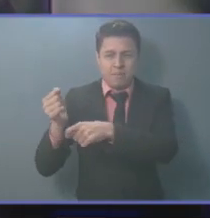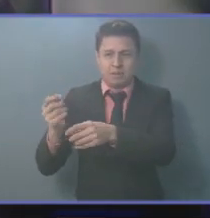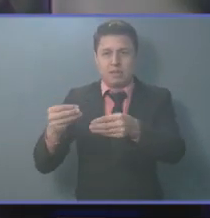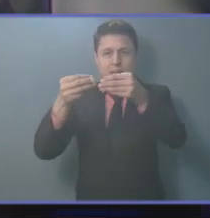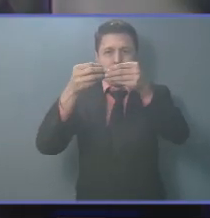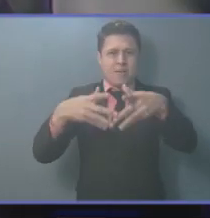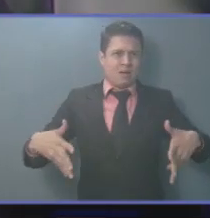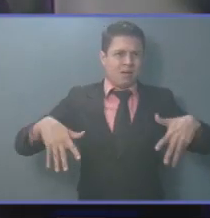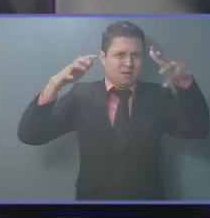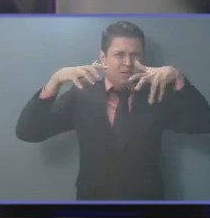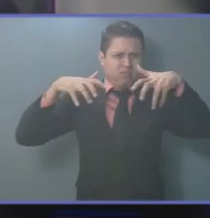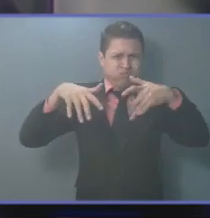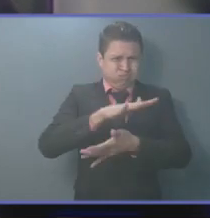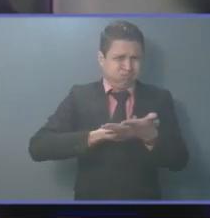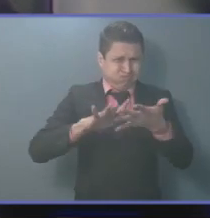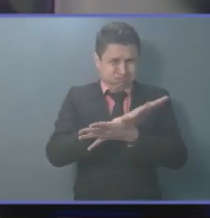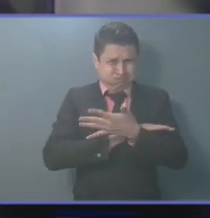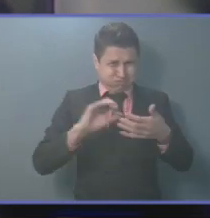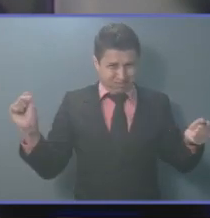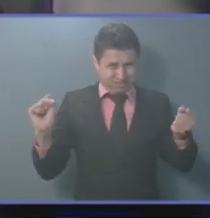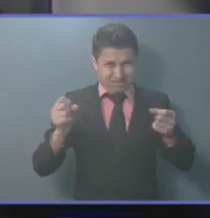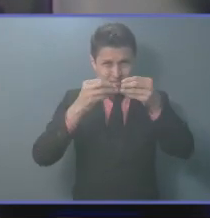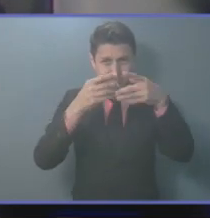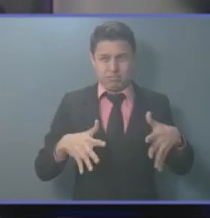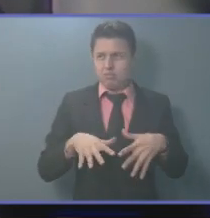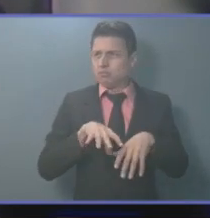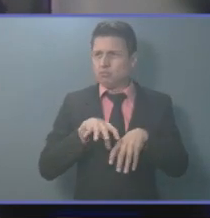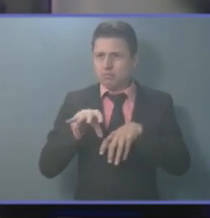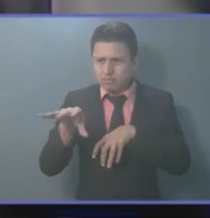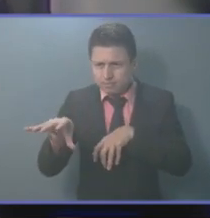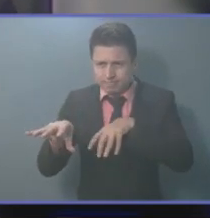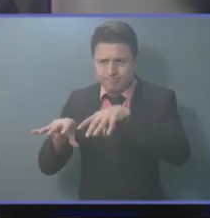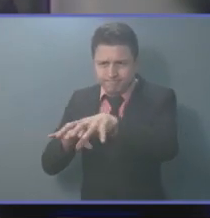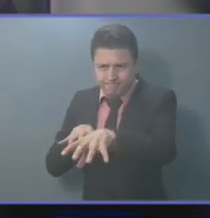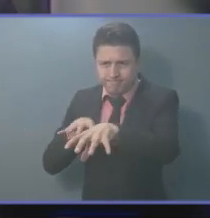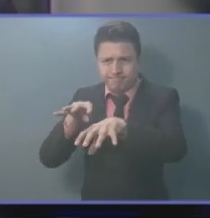Y así departamento por departamento.